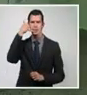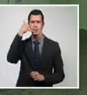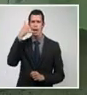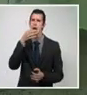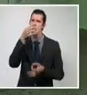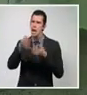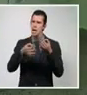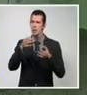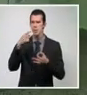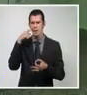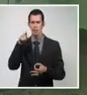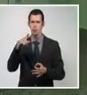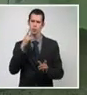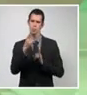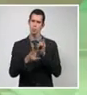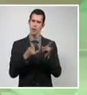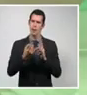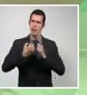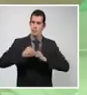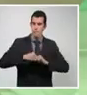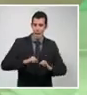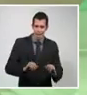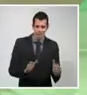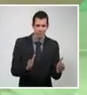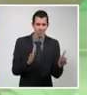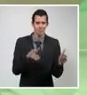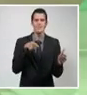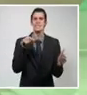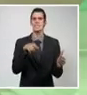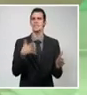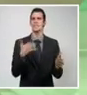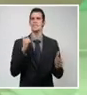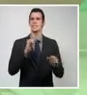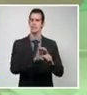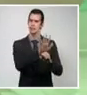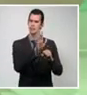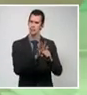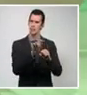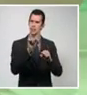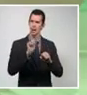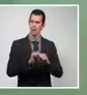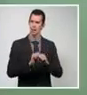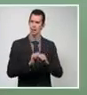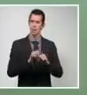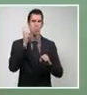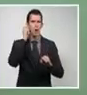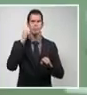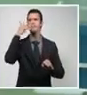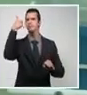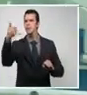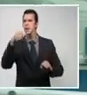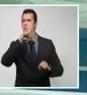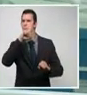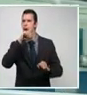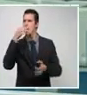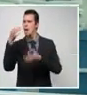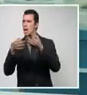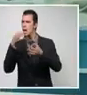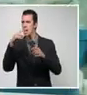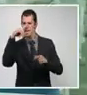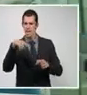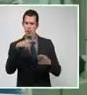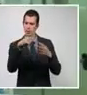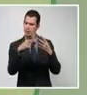salud de su bebé recién nacido, que es positivo a la COVID-19. Su evolución es estable, pero siempre son